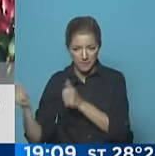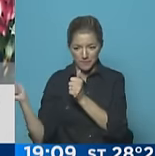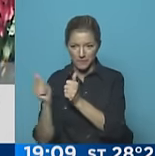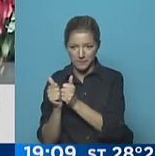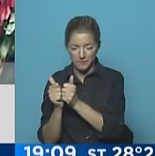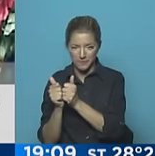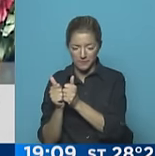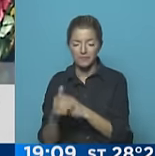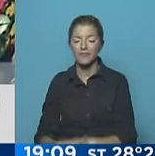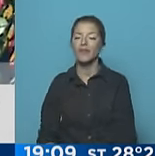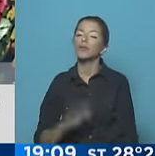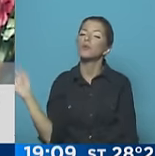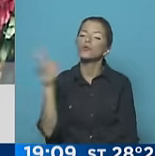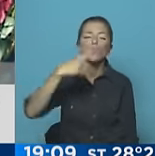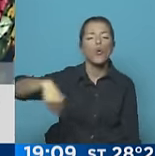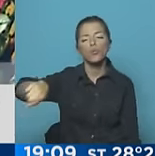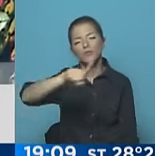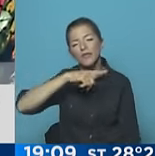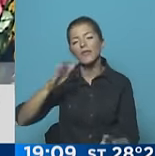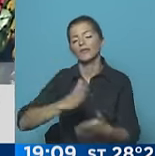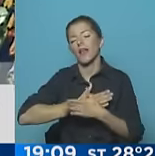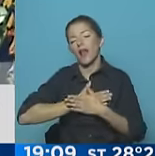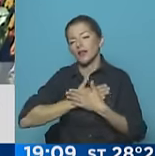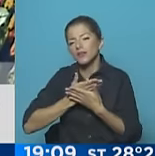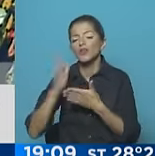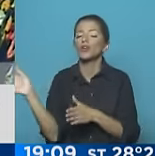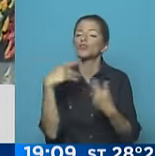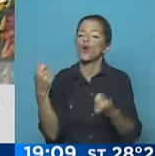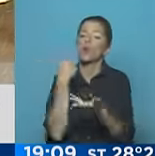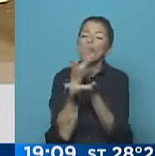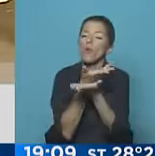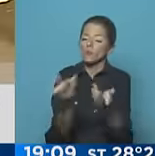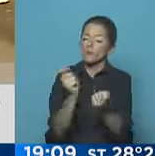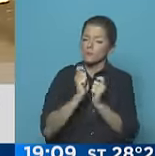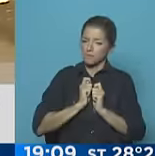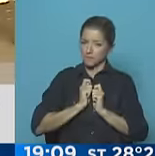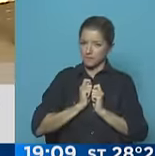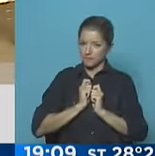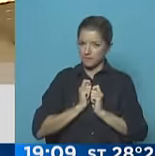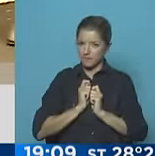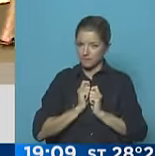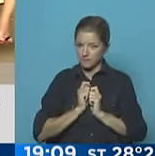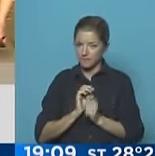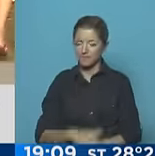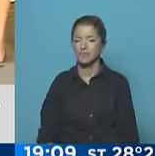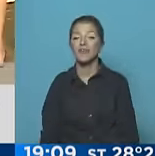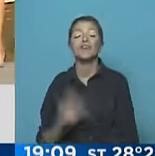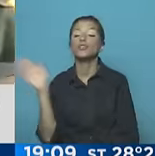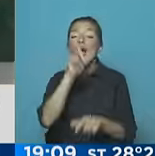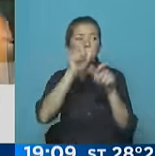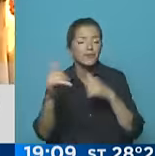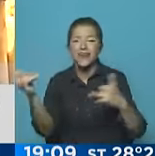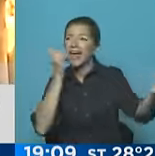Y por toda la recepción de ustedes y el cariño demostrado por todo el público y toda la gente que llaman sin